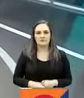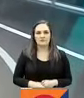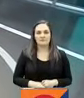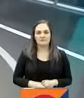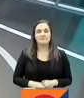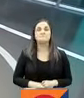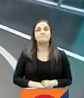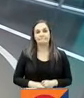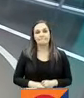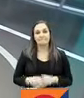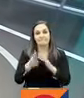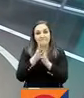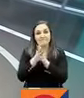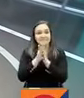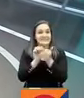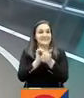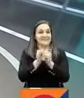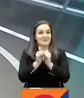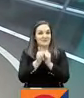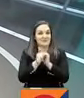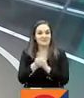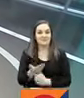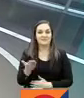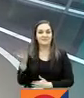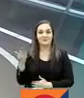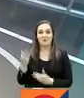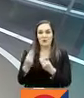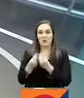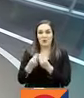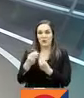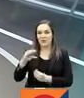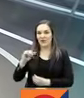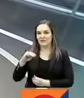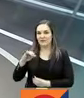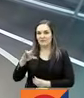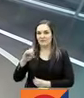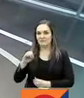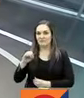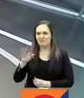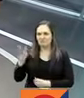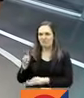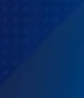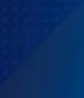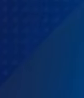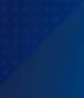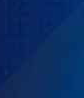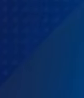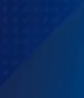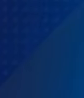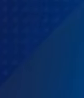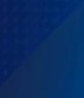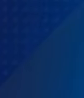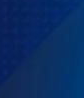Bueno, y llegó la hora de los deportes con nuestro compañero Camilo Pérez, pero antes de darle la palabra a Camilo, quiero saber, Damaris, ¿cuál es ese juego?